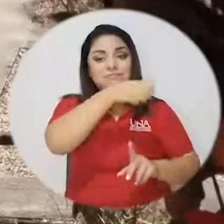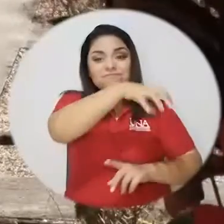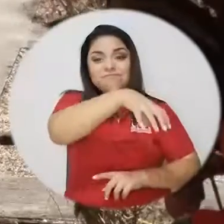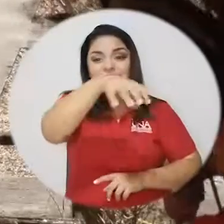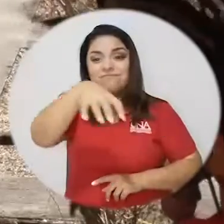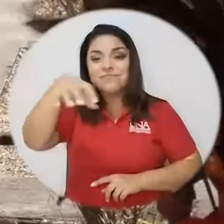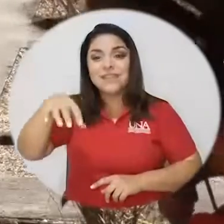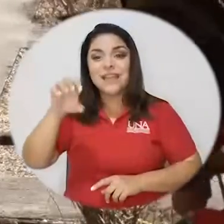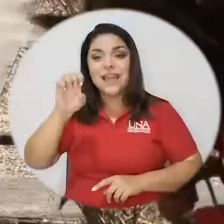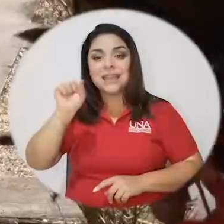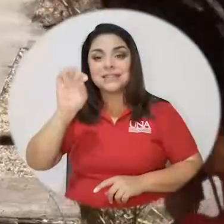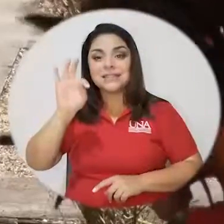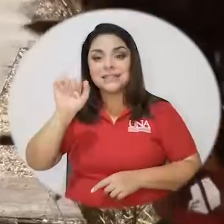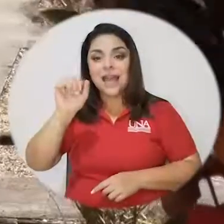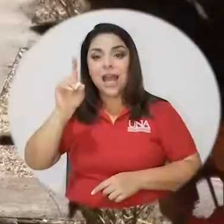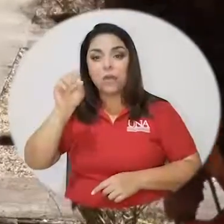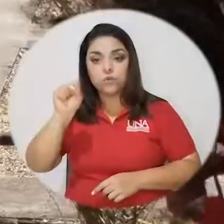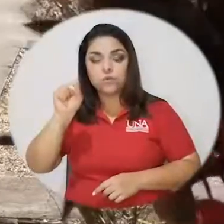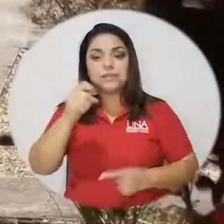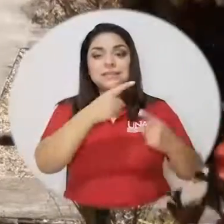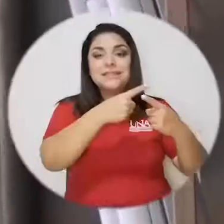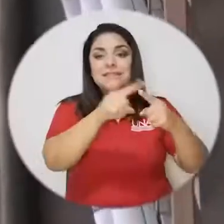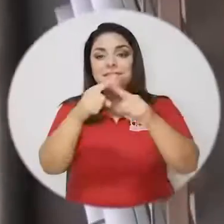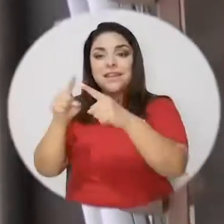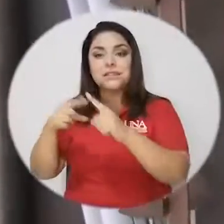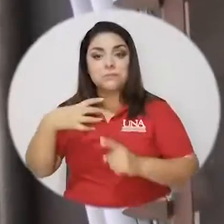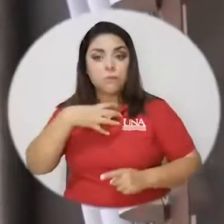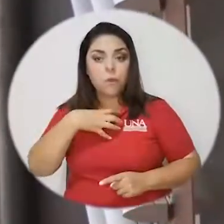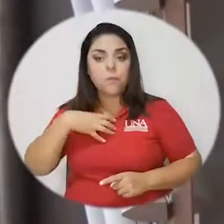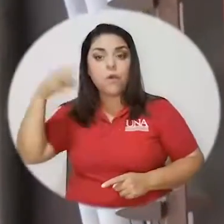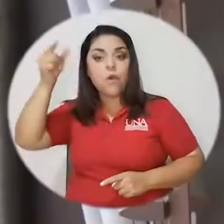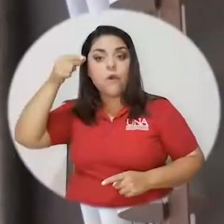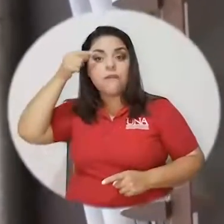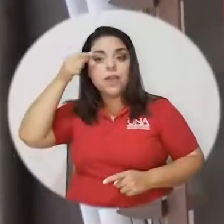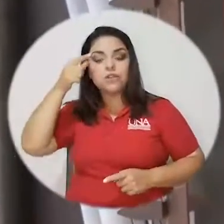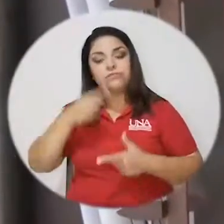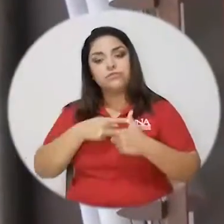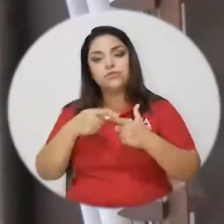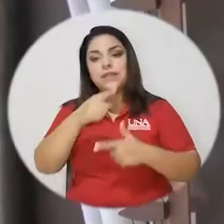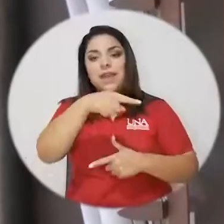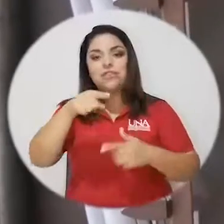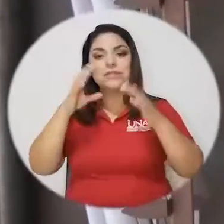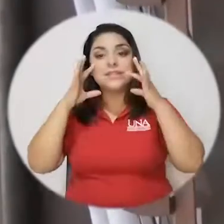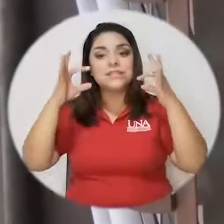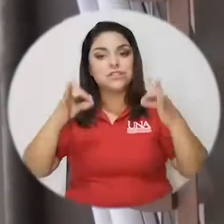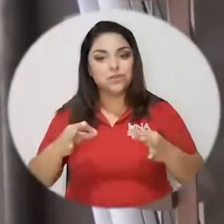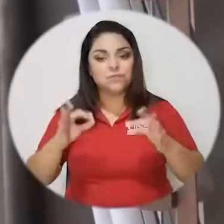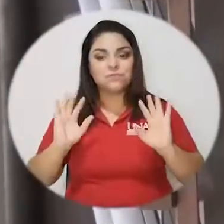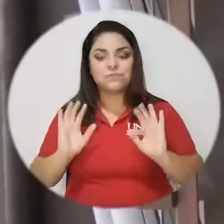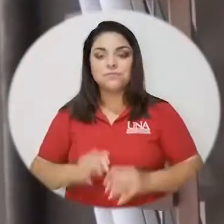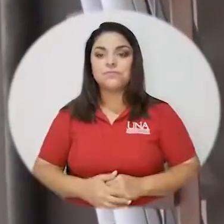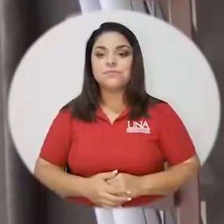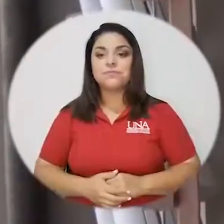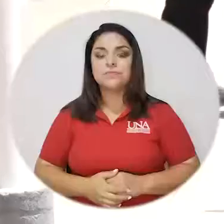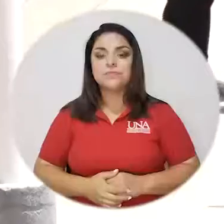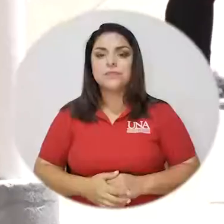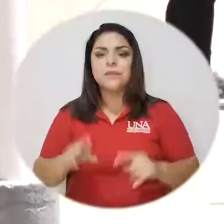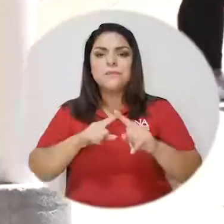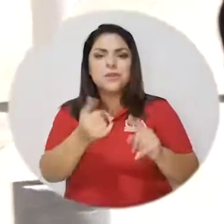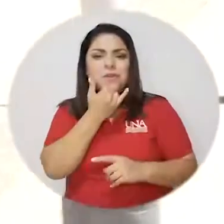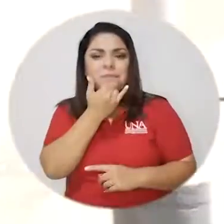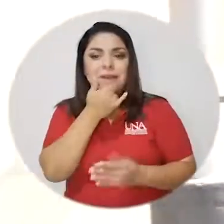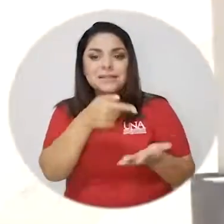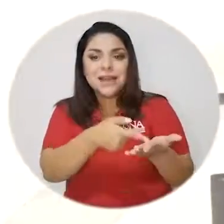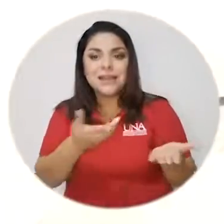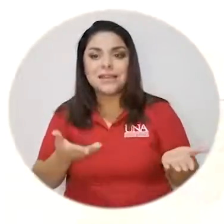como cada gobierno cada estado tiene su propio gobierno, entonces ellos deciden eso.